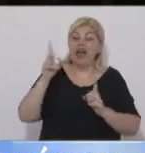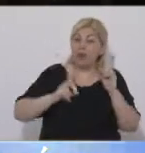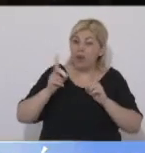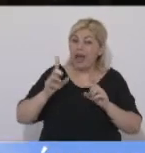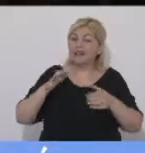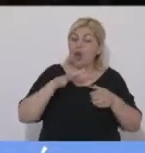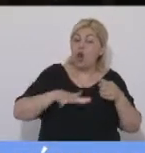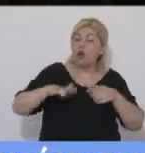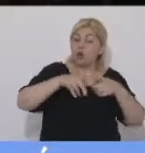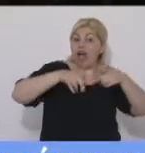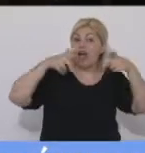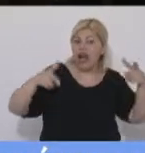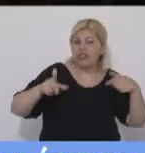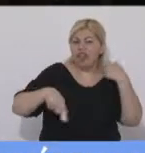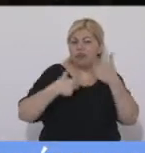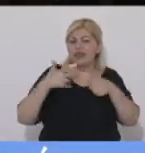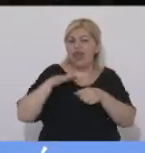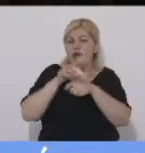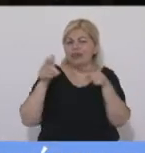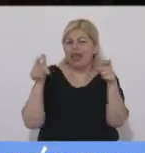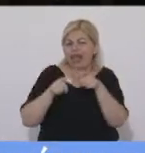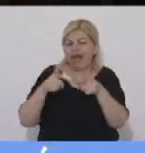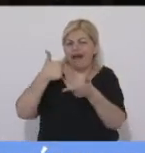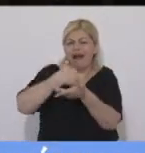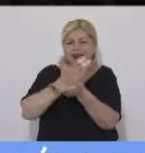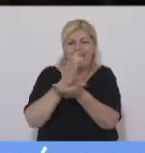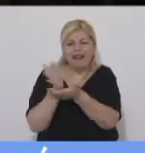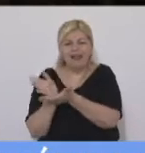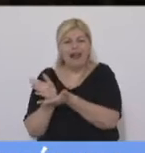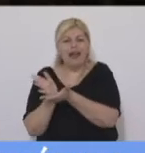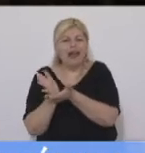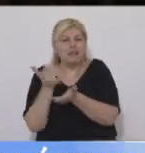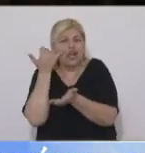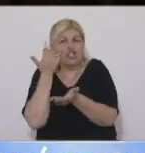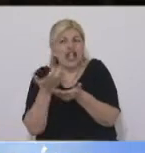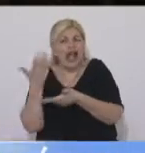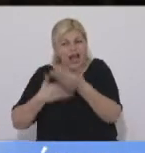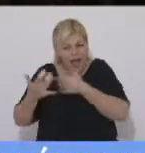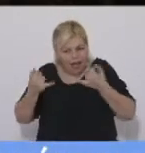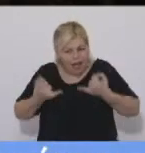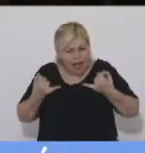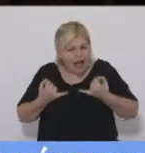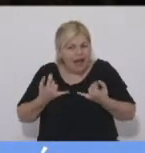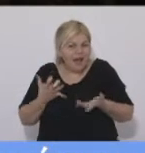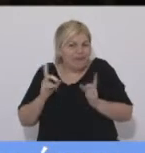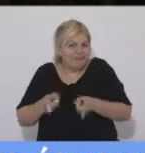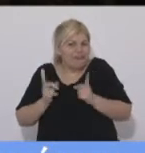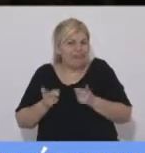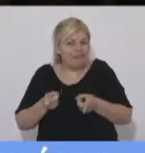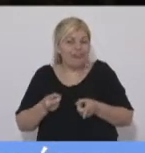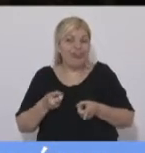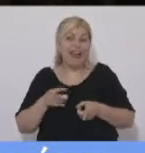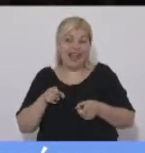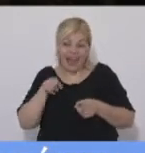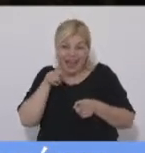comunidad, después aparece una comunidad menor, subdividida, que puede aparecer ahora, pero ya también era preexistente y es tradicional. Esa es a la